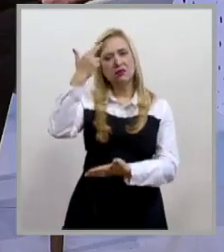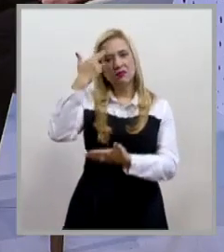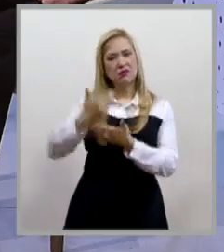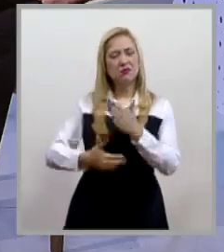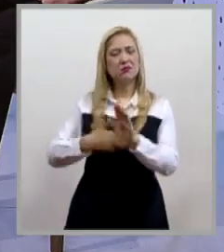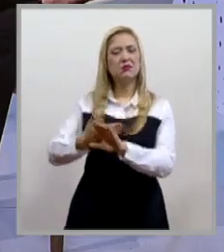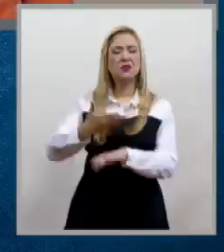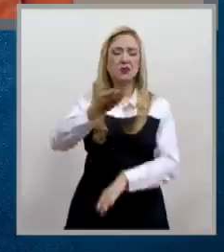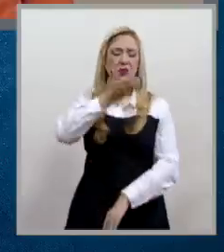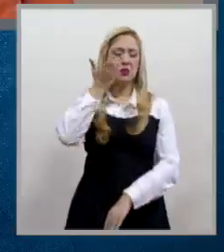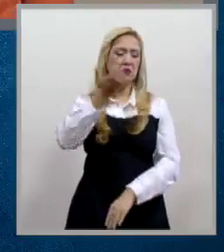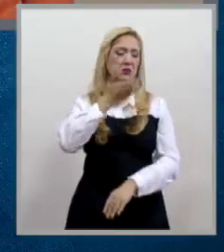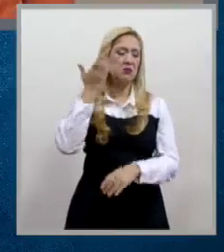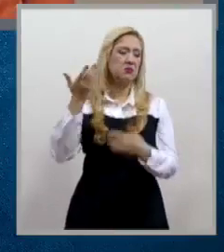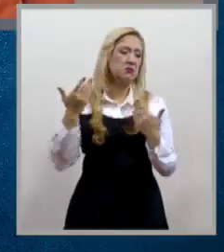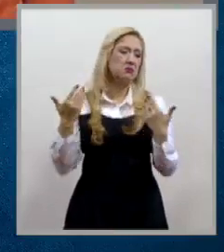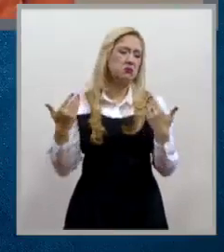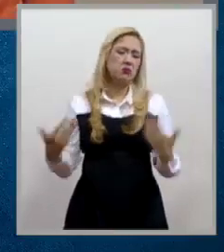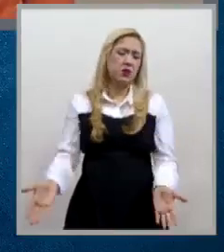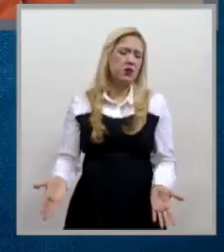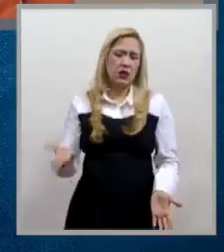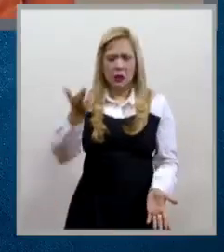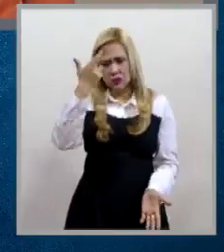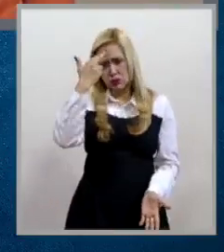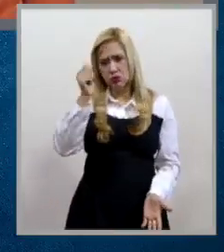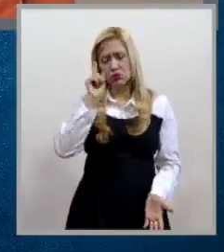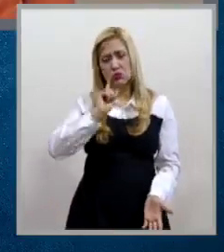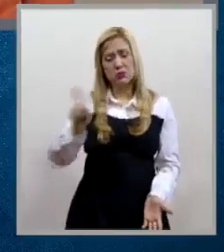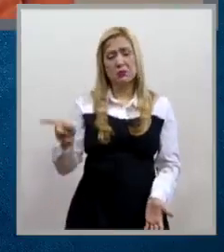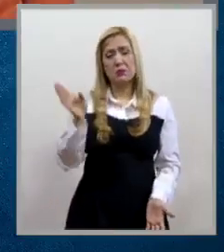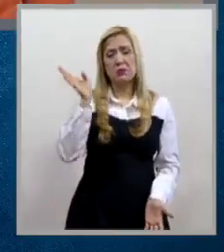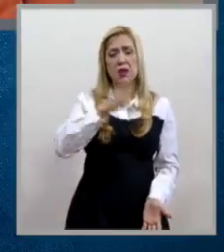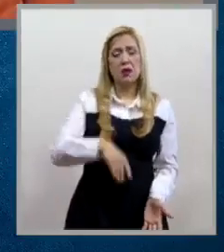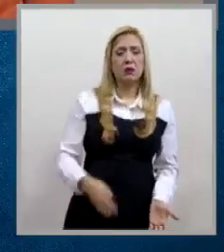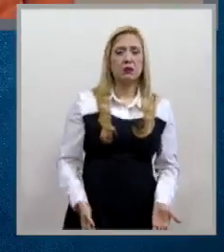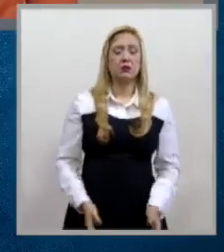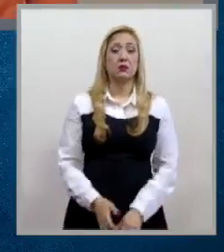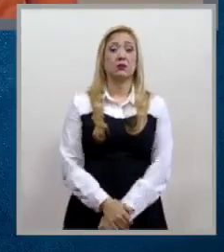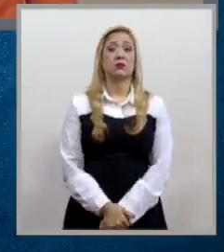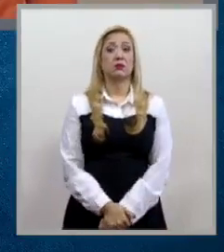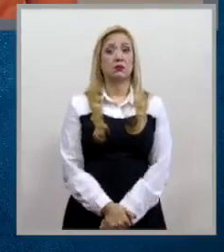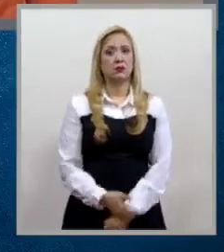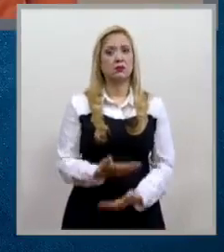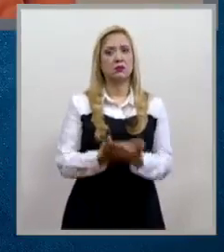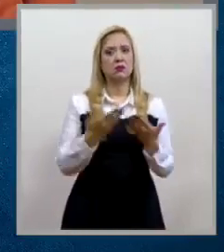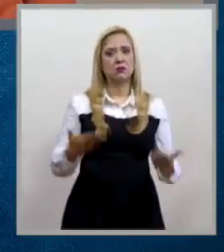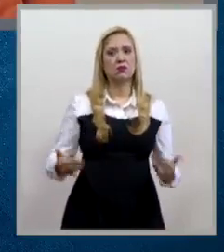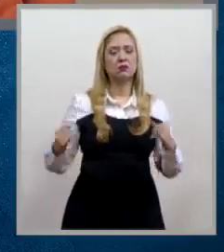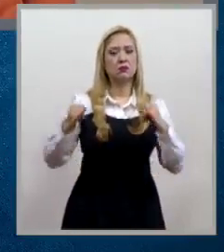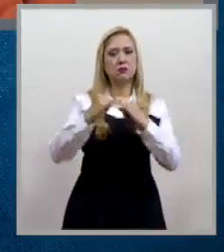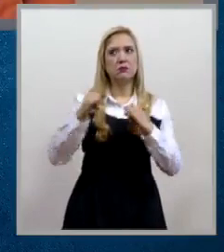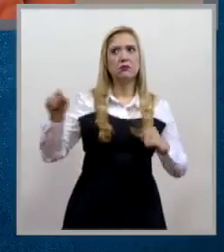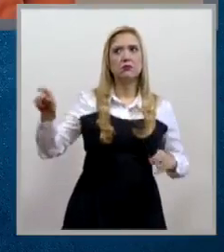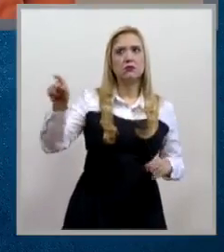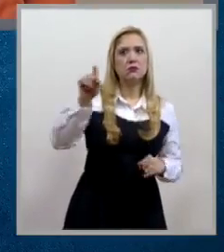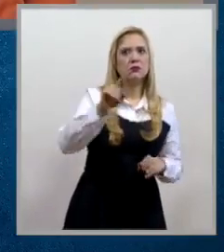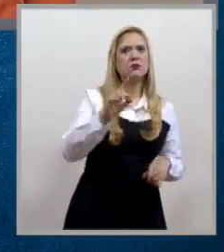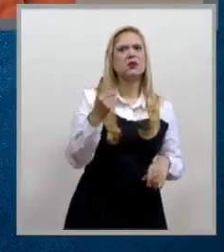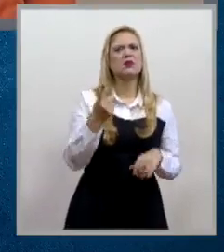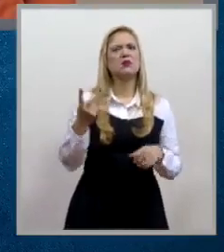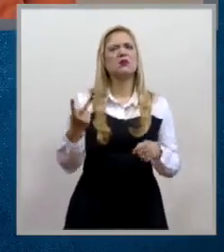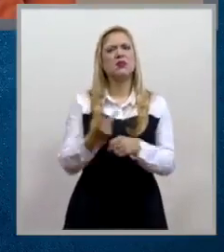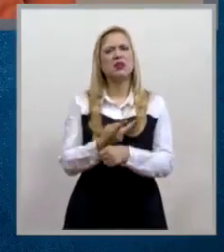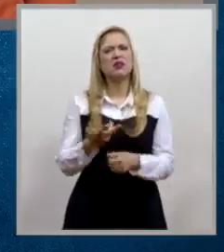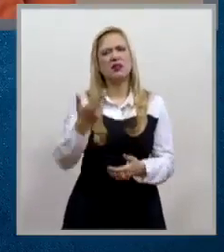de violencia. Claro. Y sobre este tema, Julia, hay también muy relevante hablar de la violencia institucional en los feminicidios. ¿Por qué se